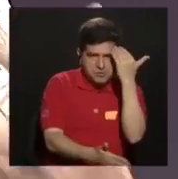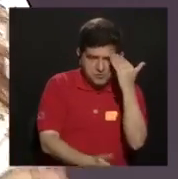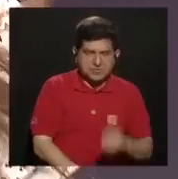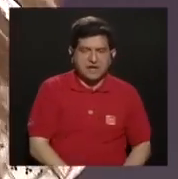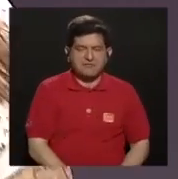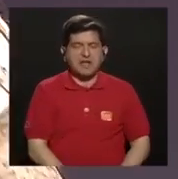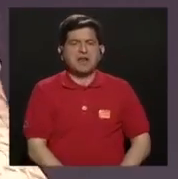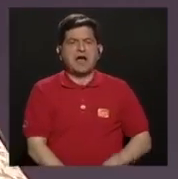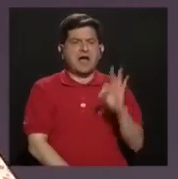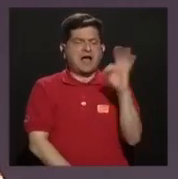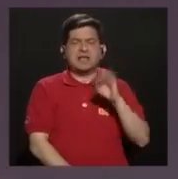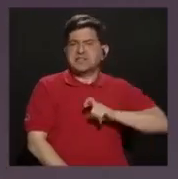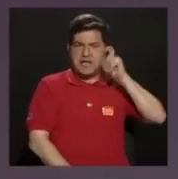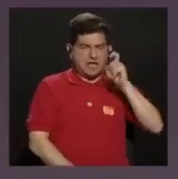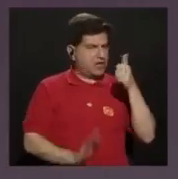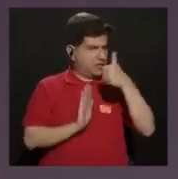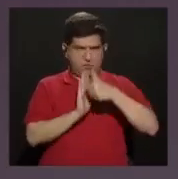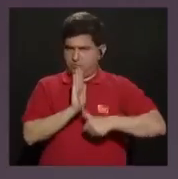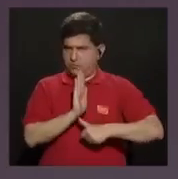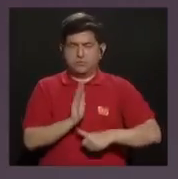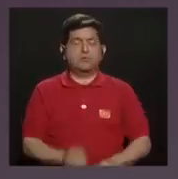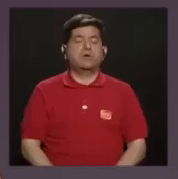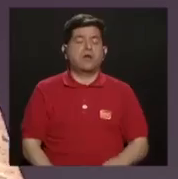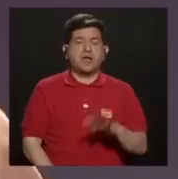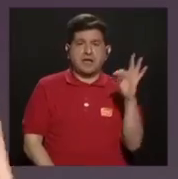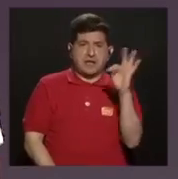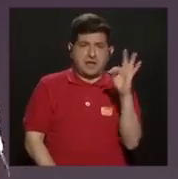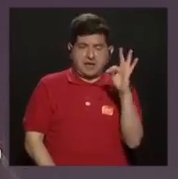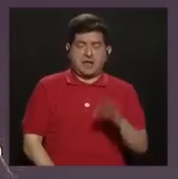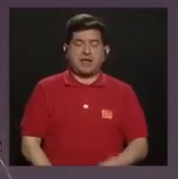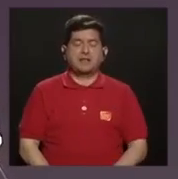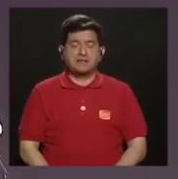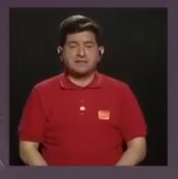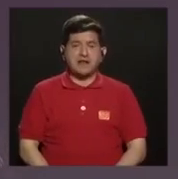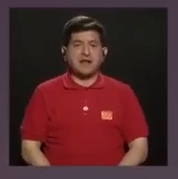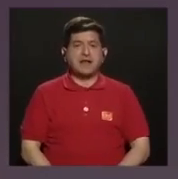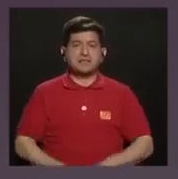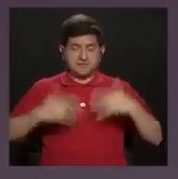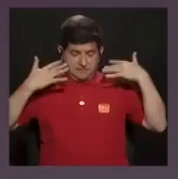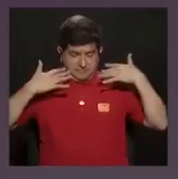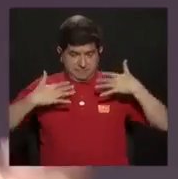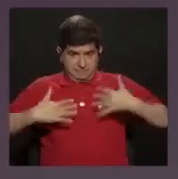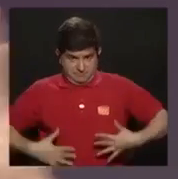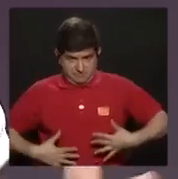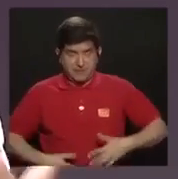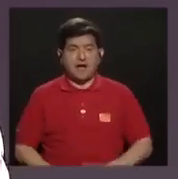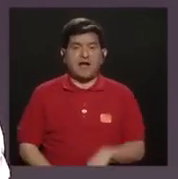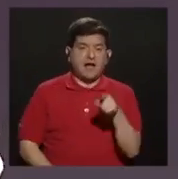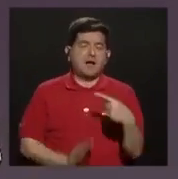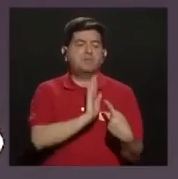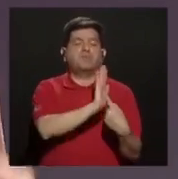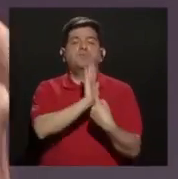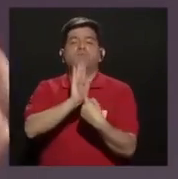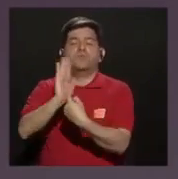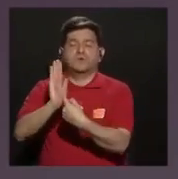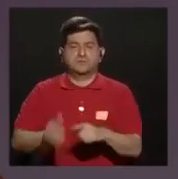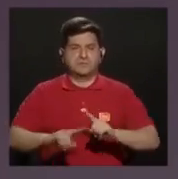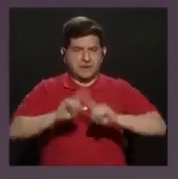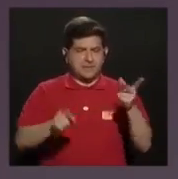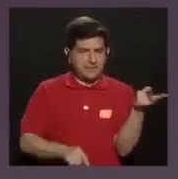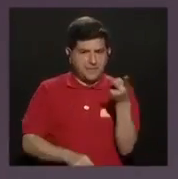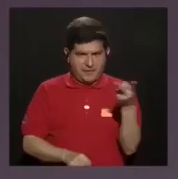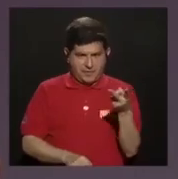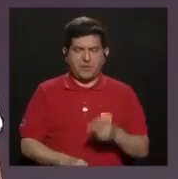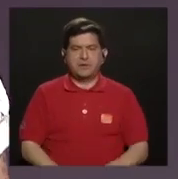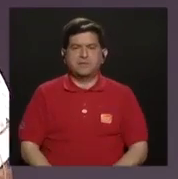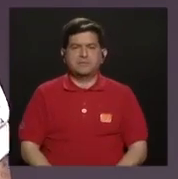transgénero no está operada, que la transexual tiene una reafirmación, que el travesti es por un fetiche, que el transformista es porque es espectáculo. Pero en ambos